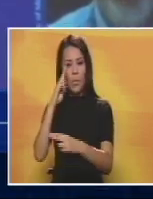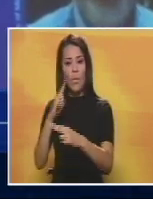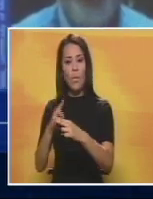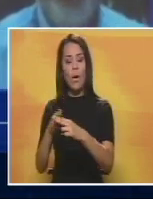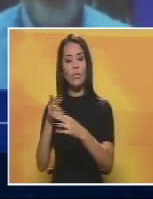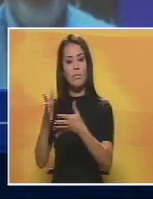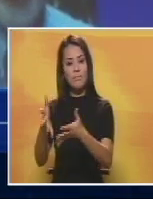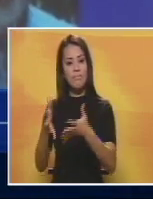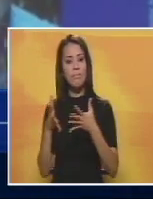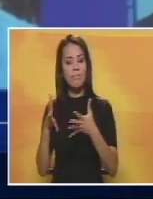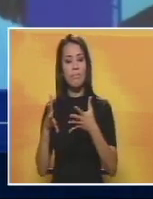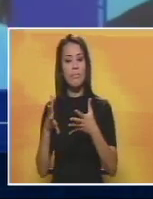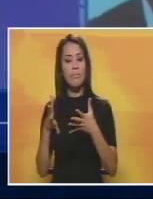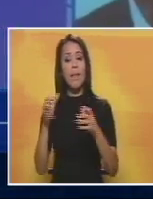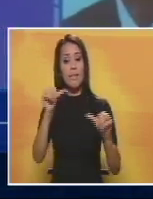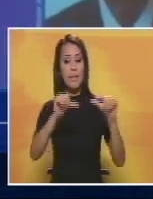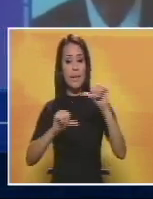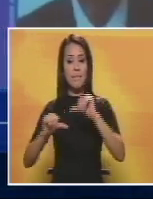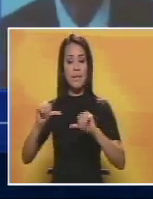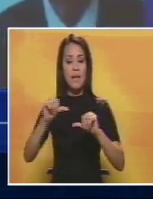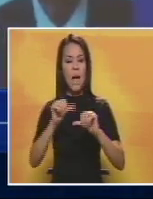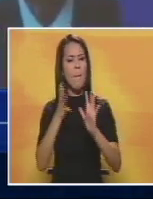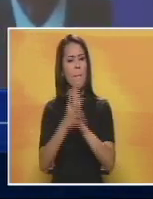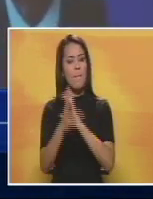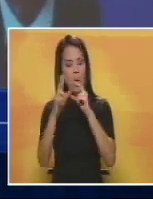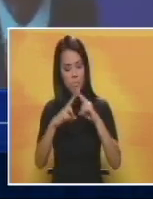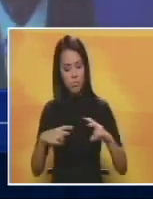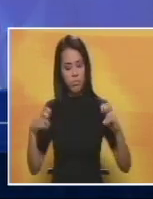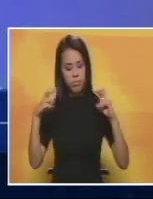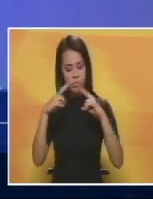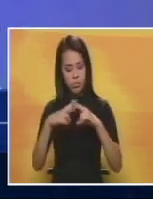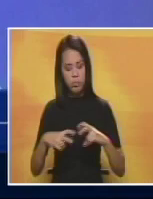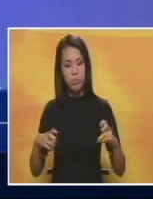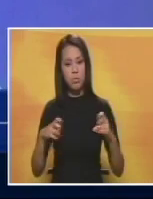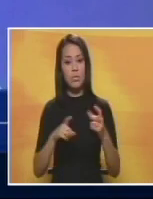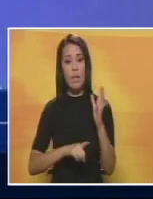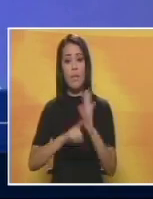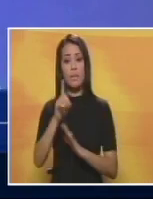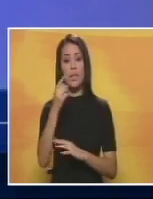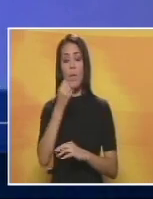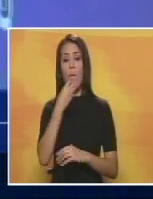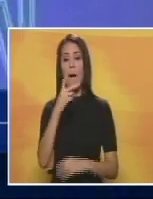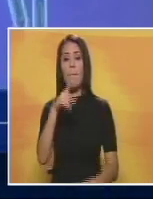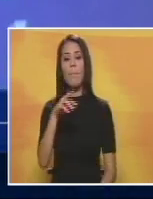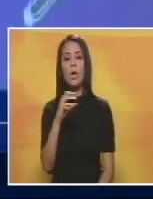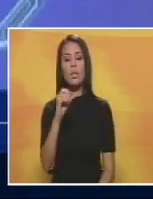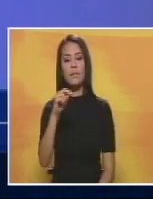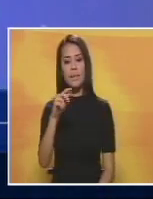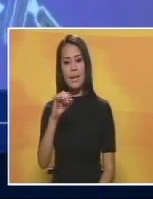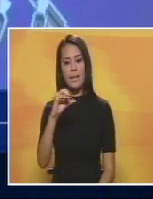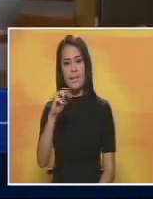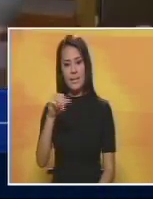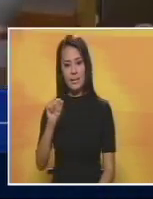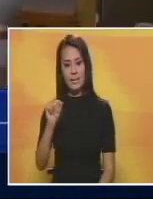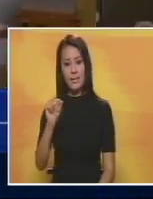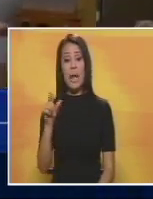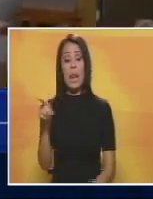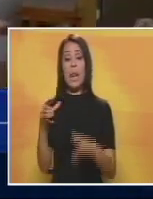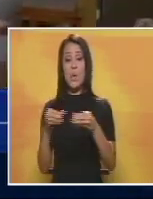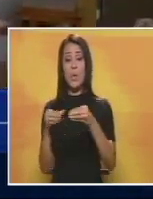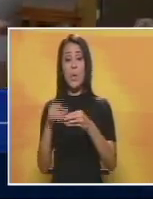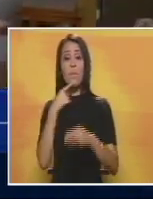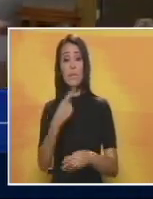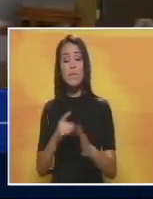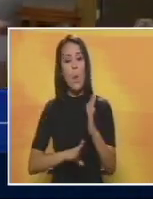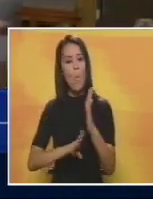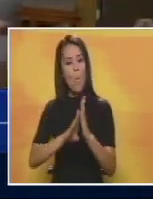Premio Nobel de Química por sus investigaciones sobre enzimas y desarrollo de proteínas. Según la Academia Sueca, sus